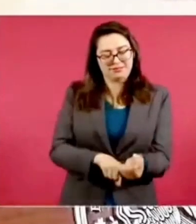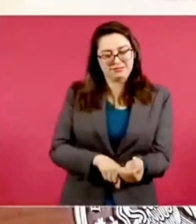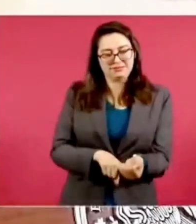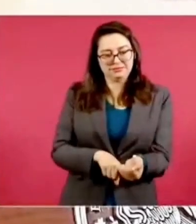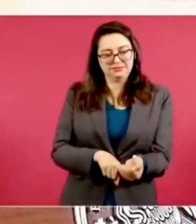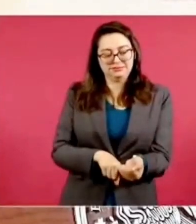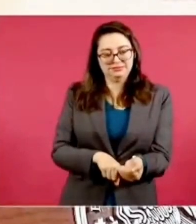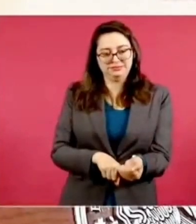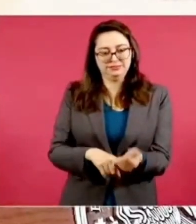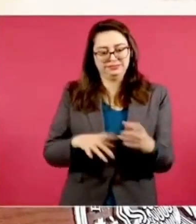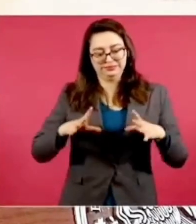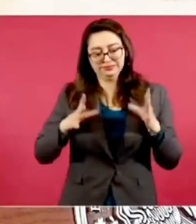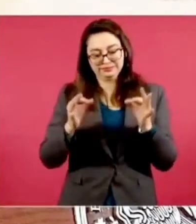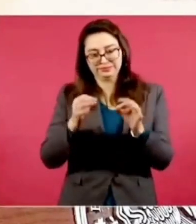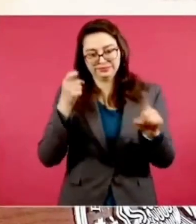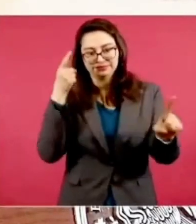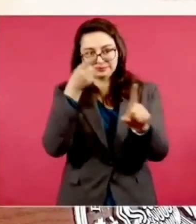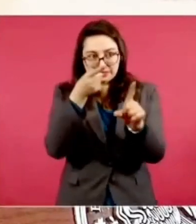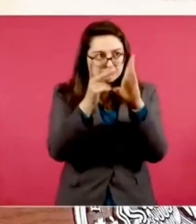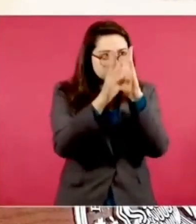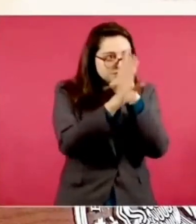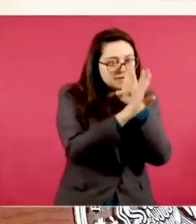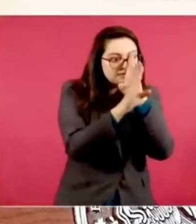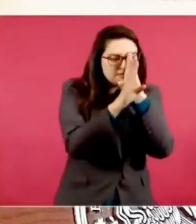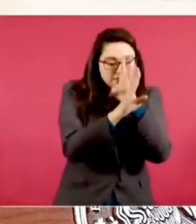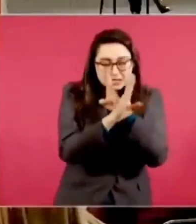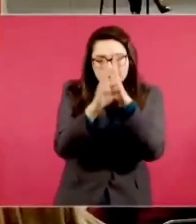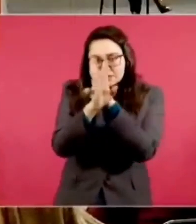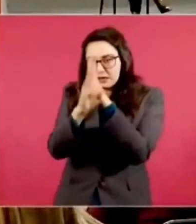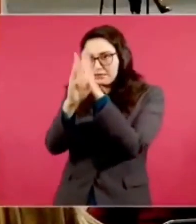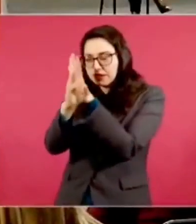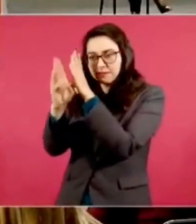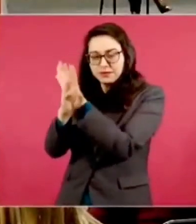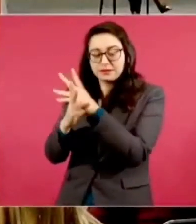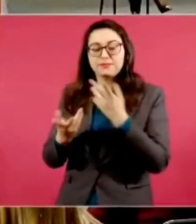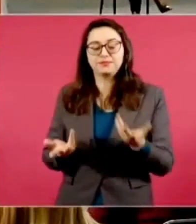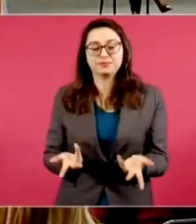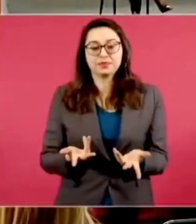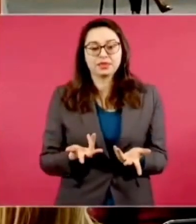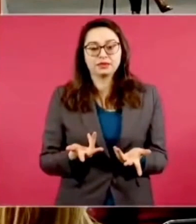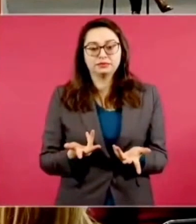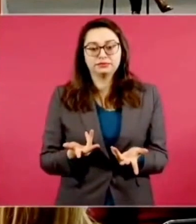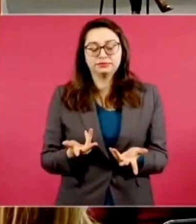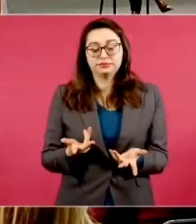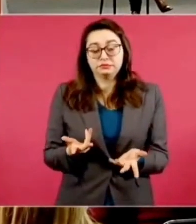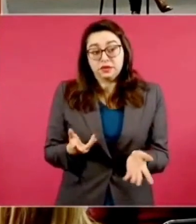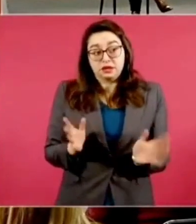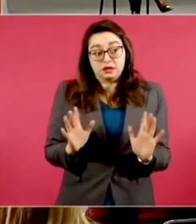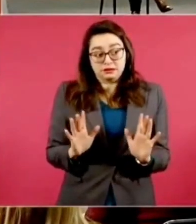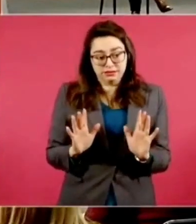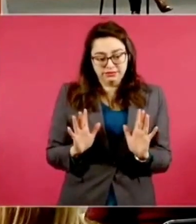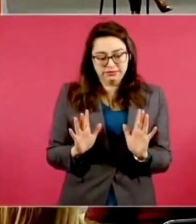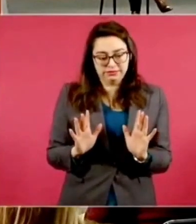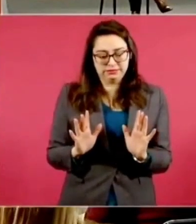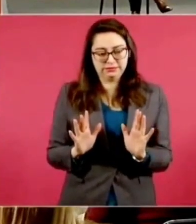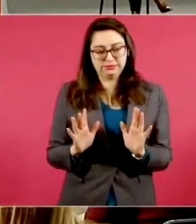Se creó con ese propósito. Entonces, como que